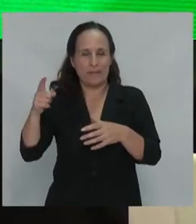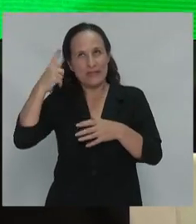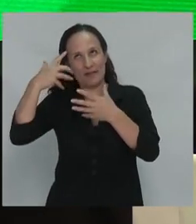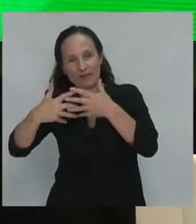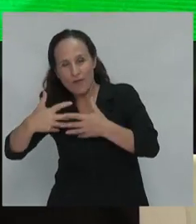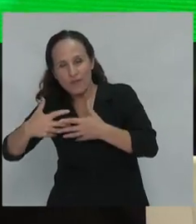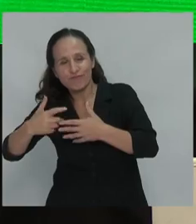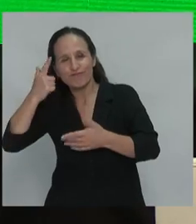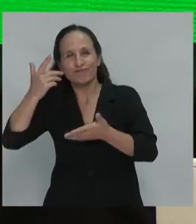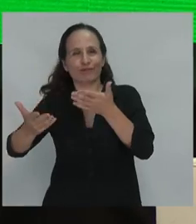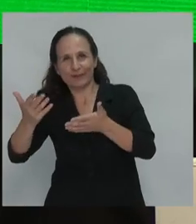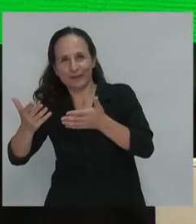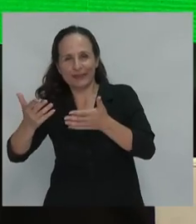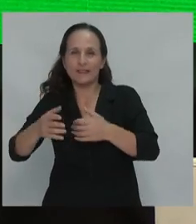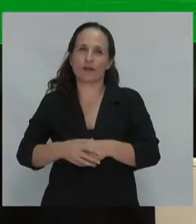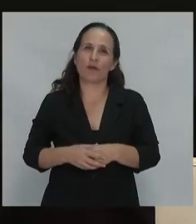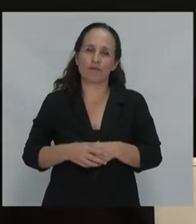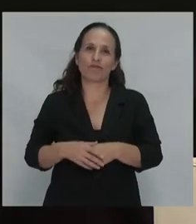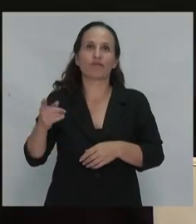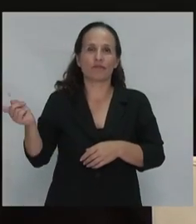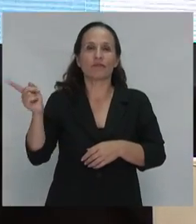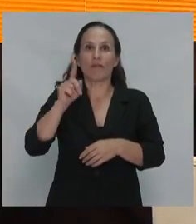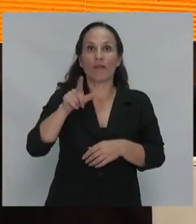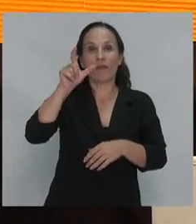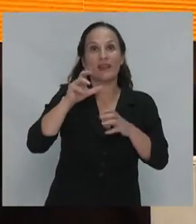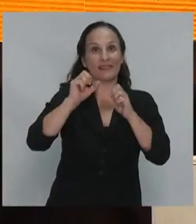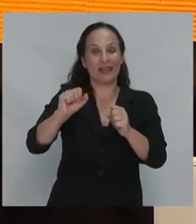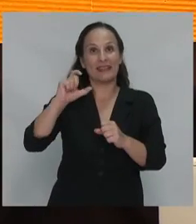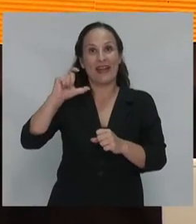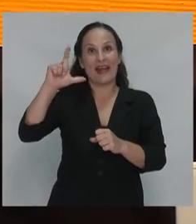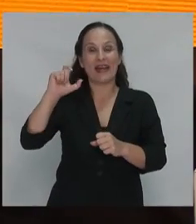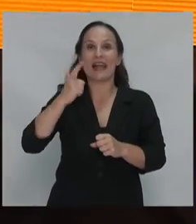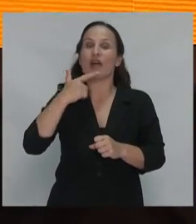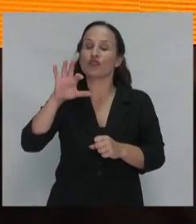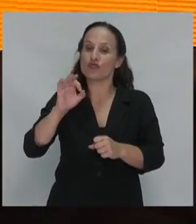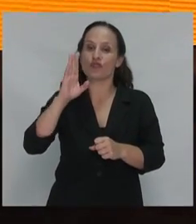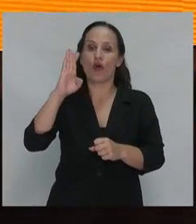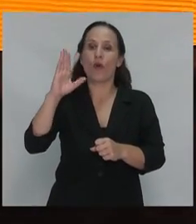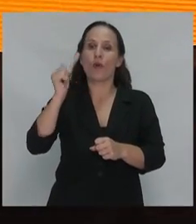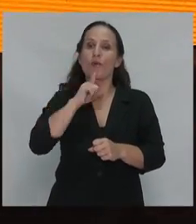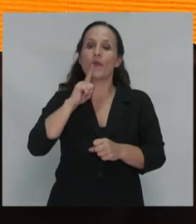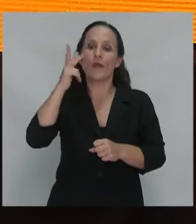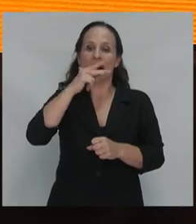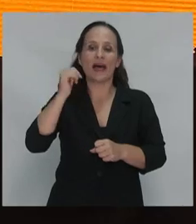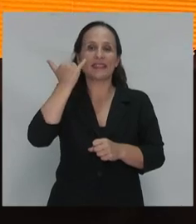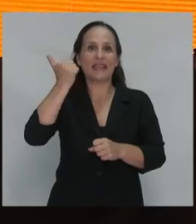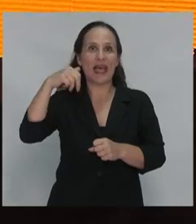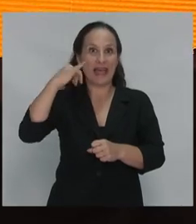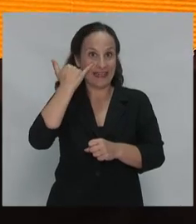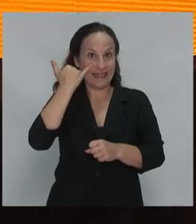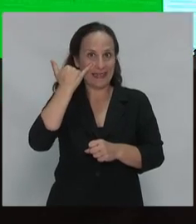batían y la secretaria ejecutiva de clacso que va a coordinar la sesión que viene una sesión que no estaba originariamente